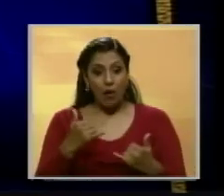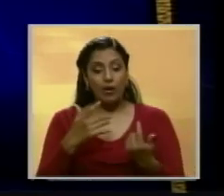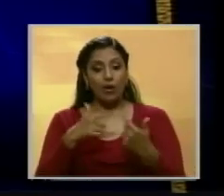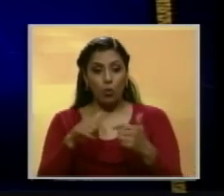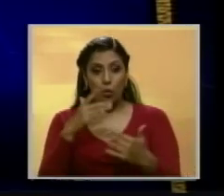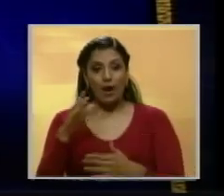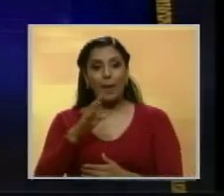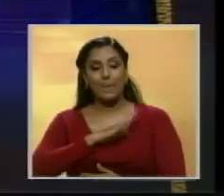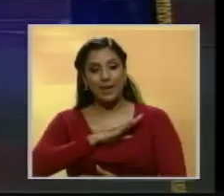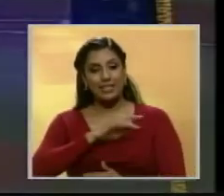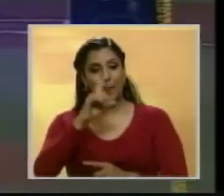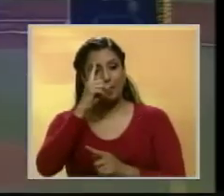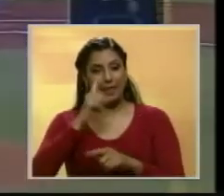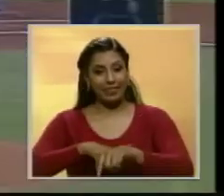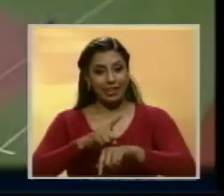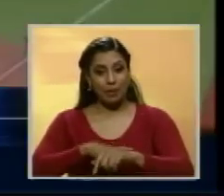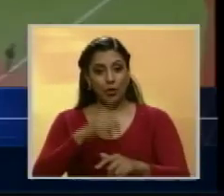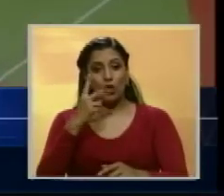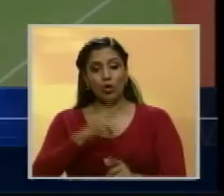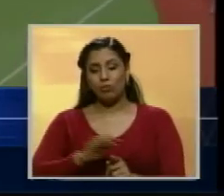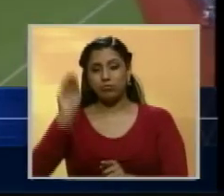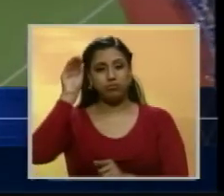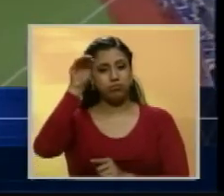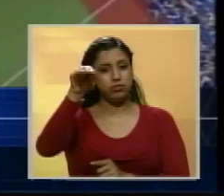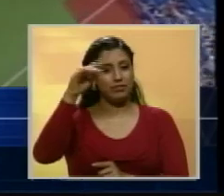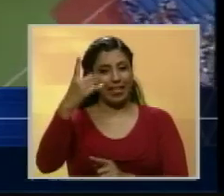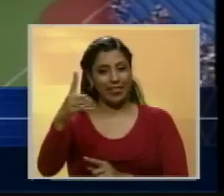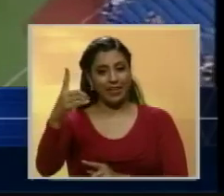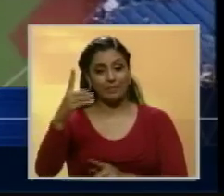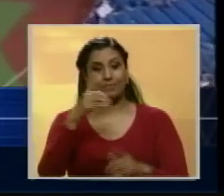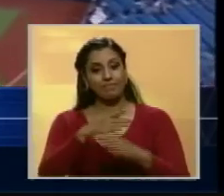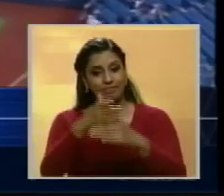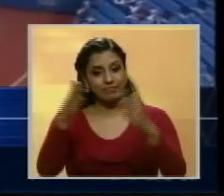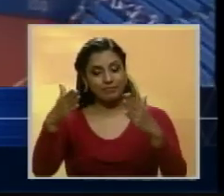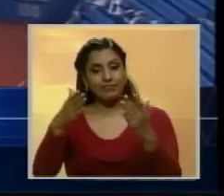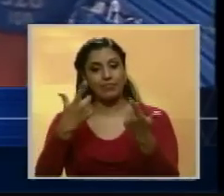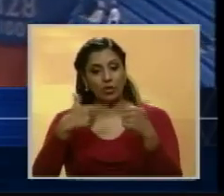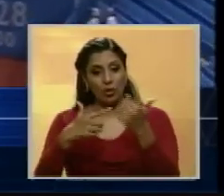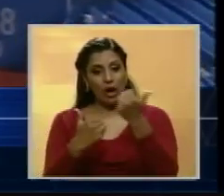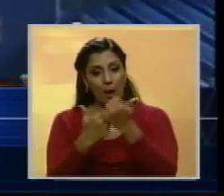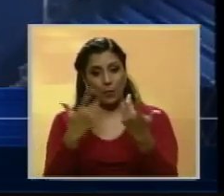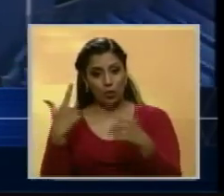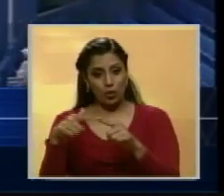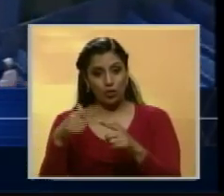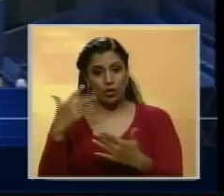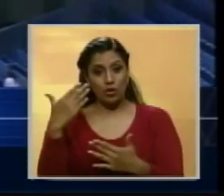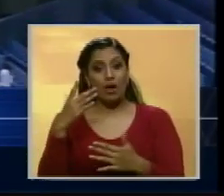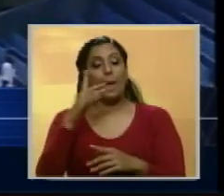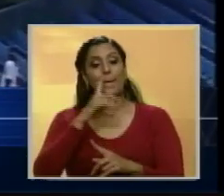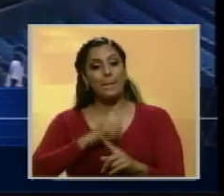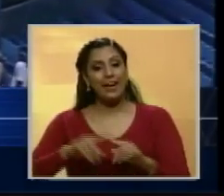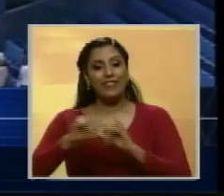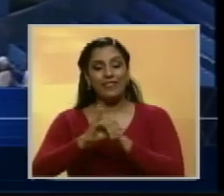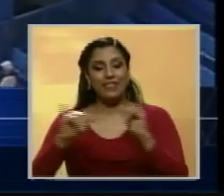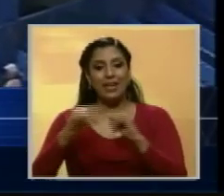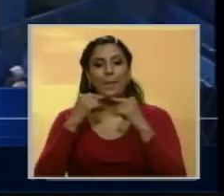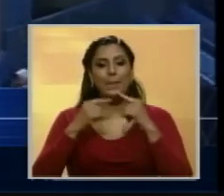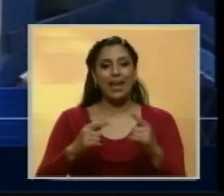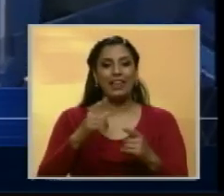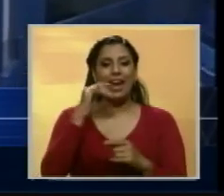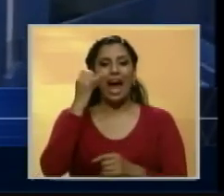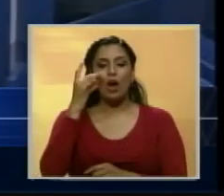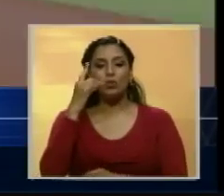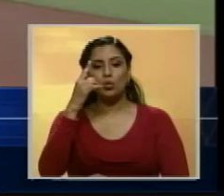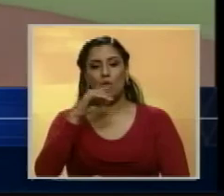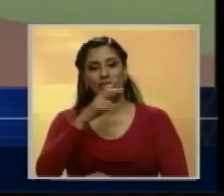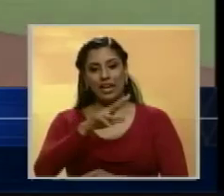Rogers Centre de Toronto, primer inning, y Odor saca la bola del parque por la derecha para abrir la pizarra a favor de los Rangers de Texas, que terminaron perdiendo con los Azulejos